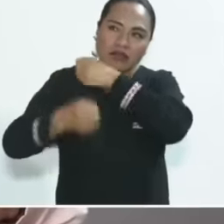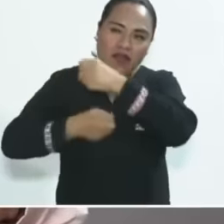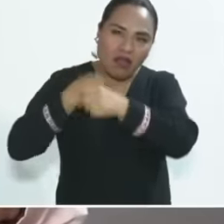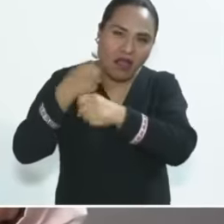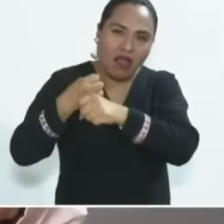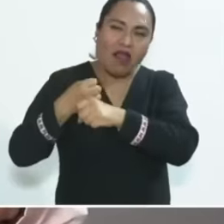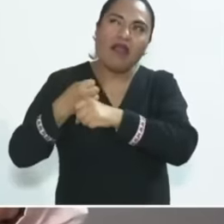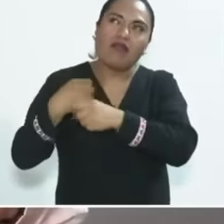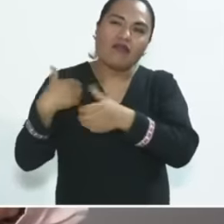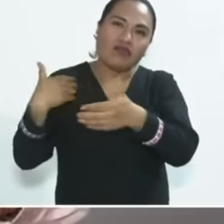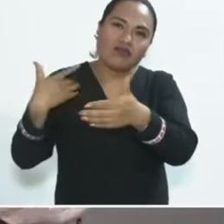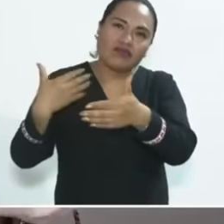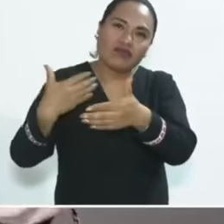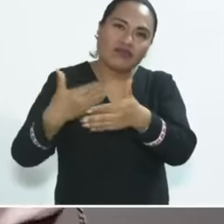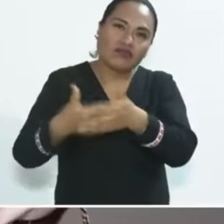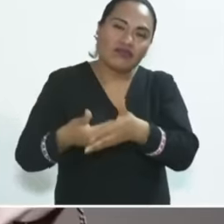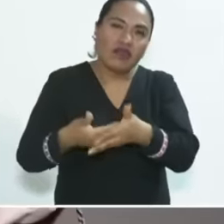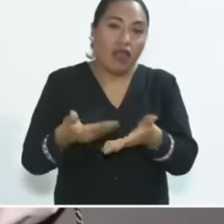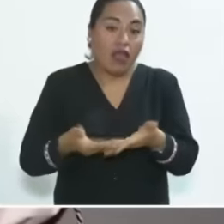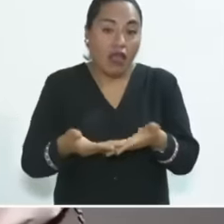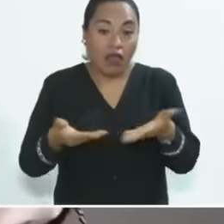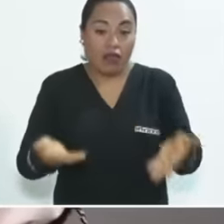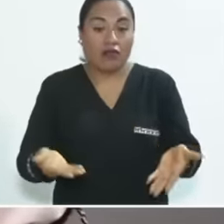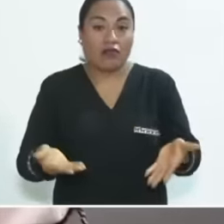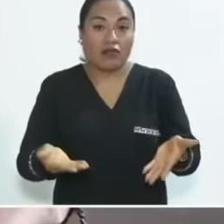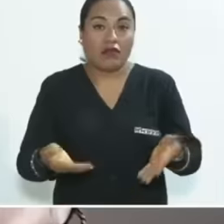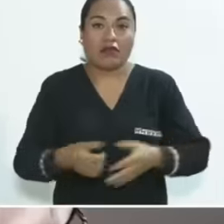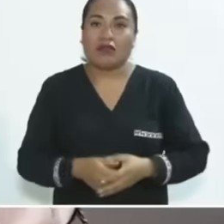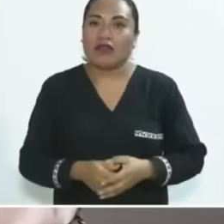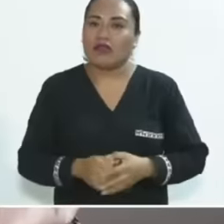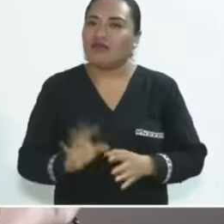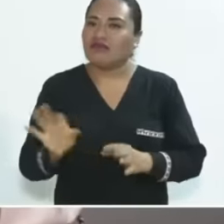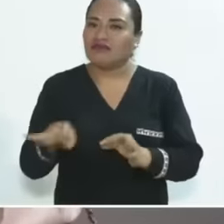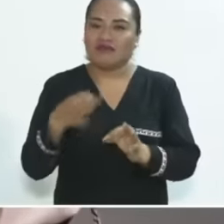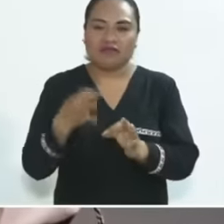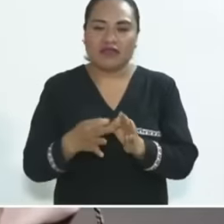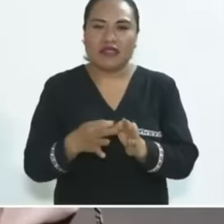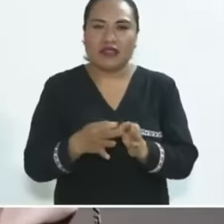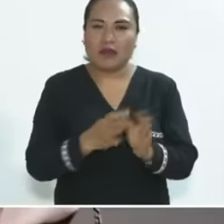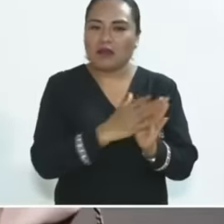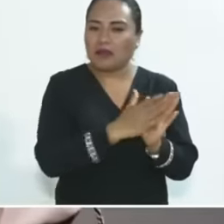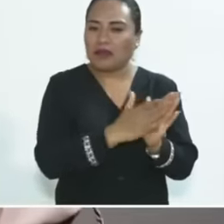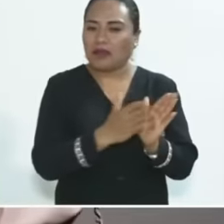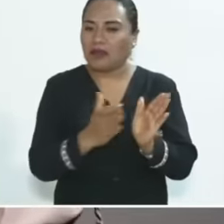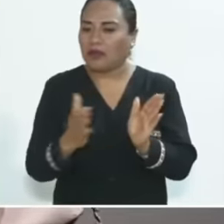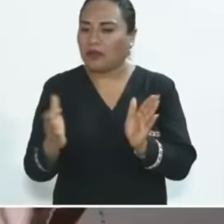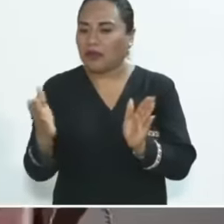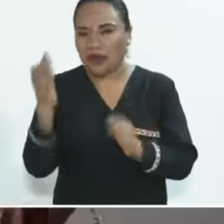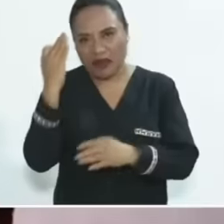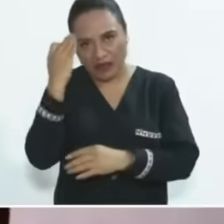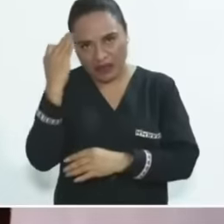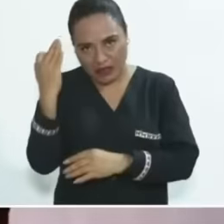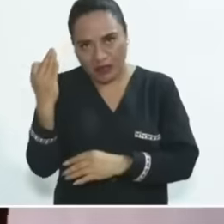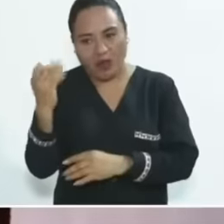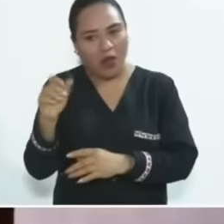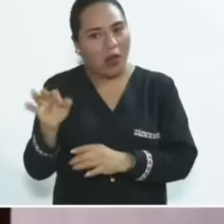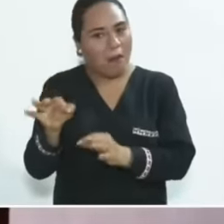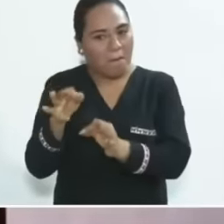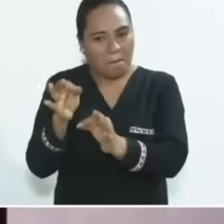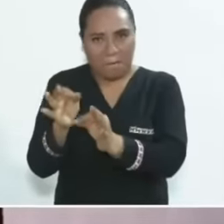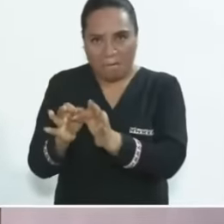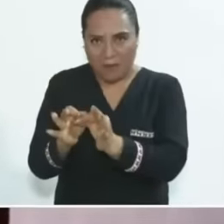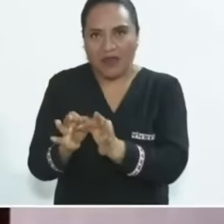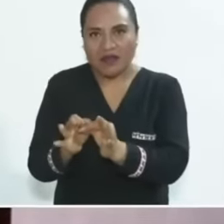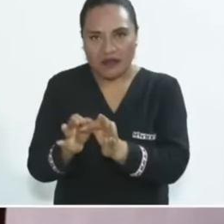ahora ya se consuma la primera etapa. Todavía se